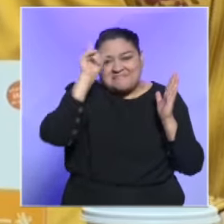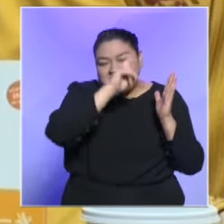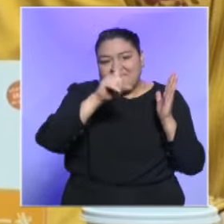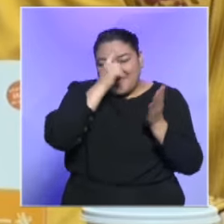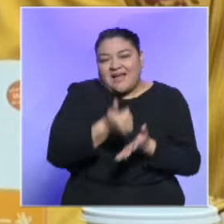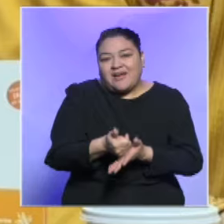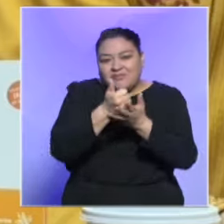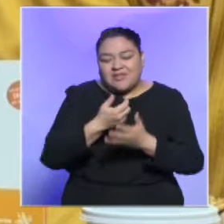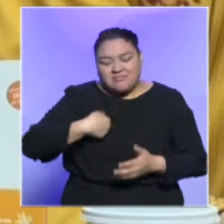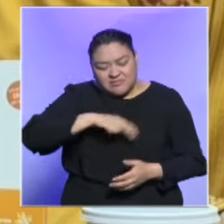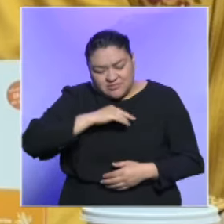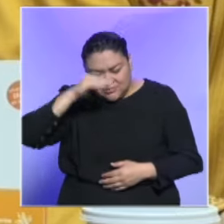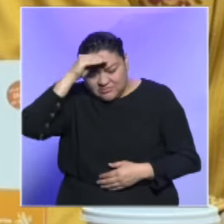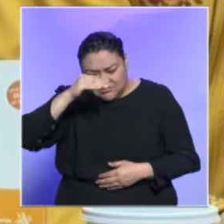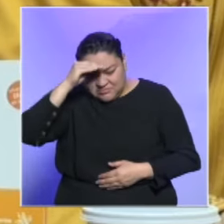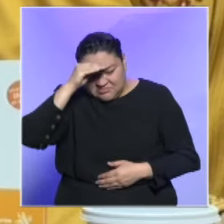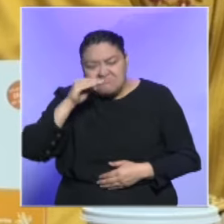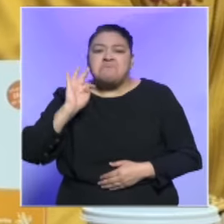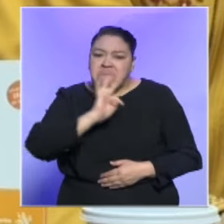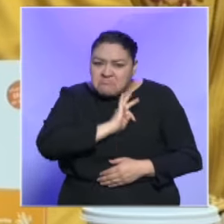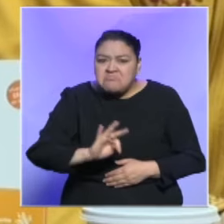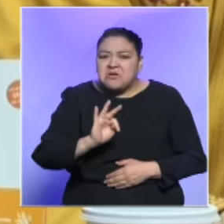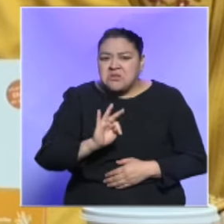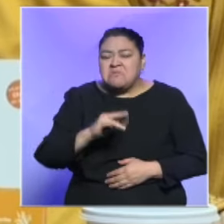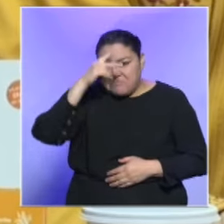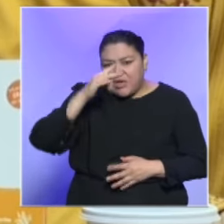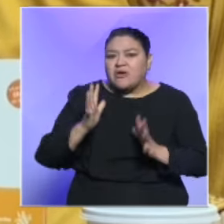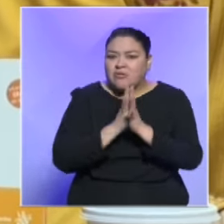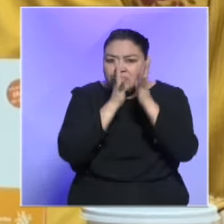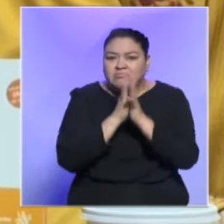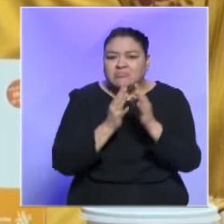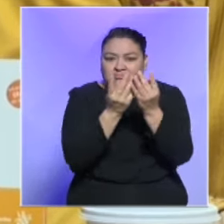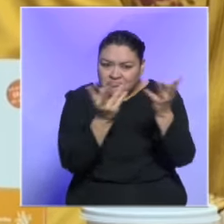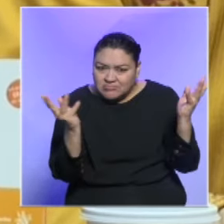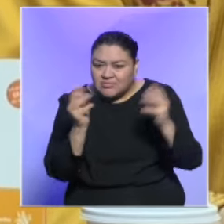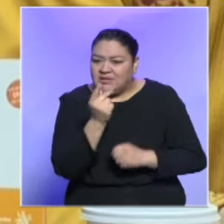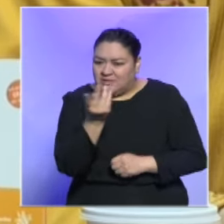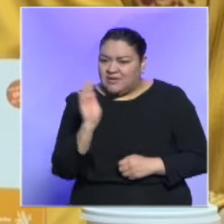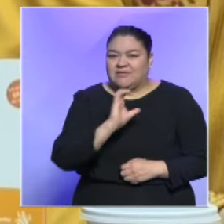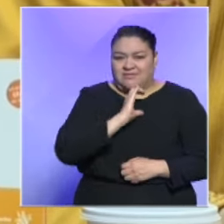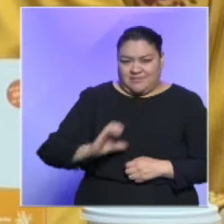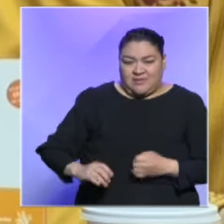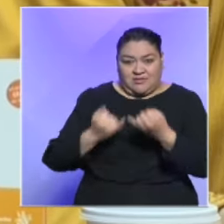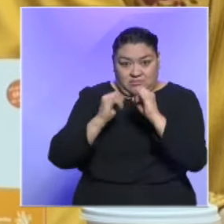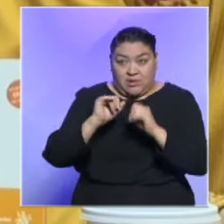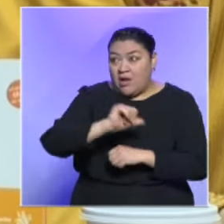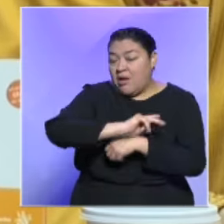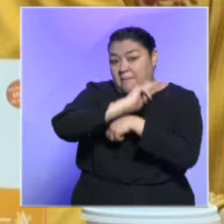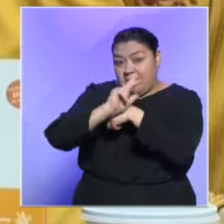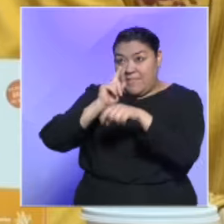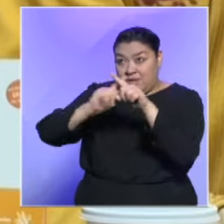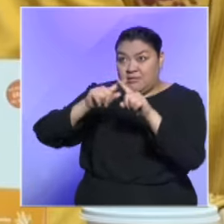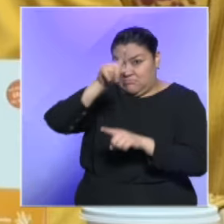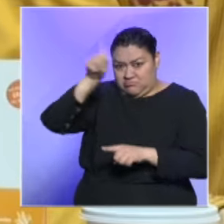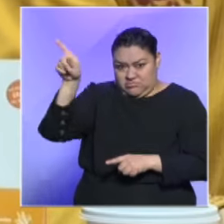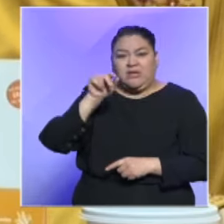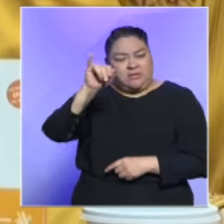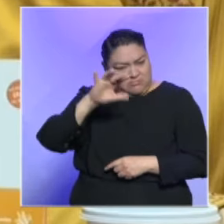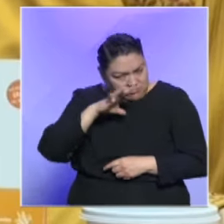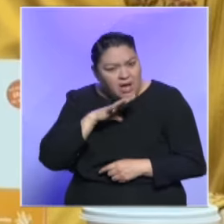que consideremos una opción más en la democracia, la opción del candidato independiente, que en otros países sí